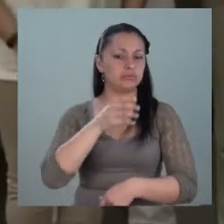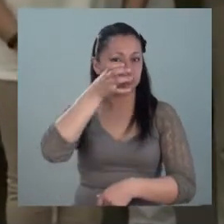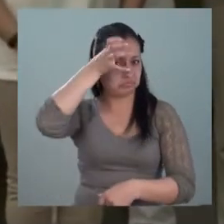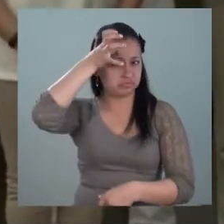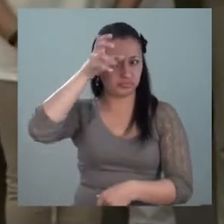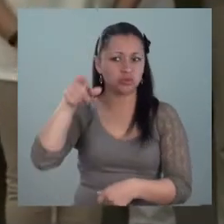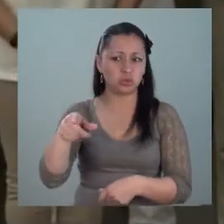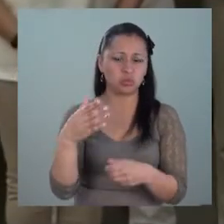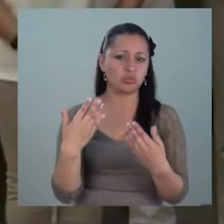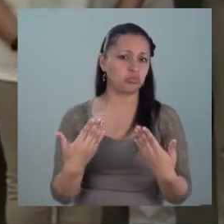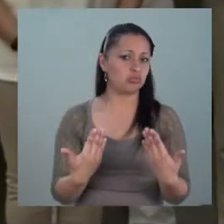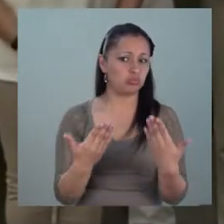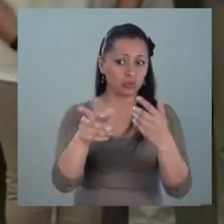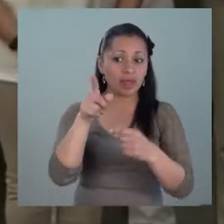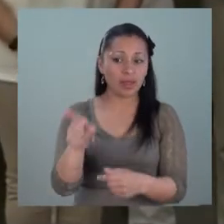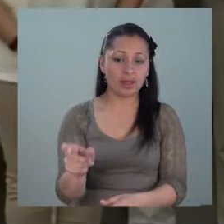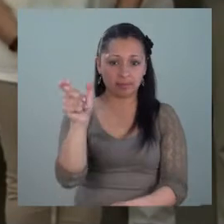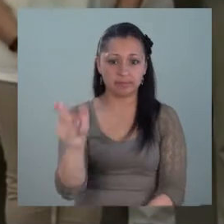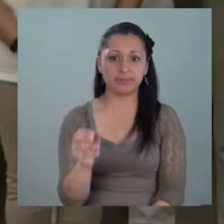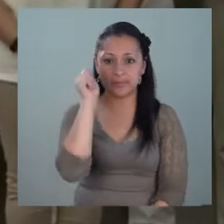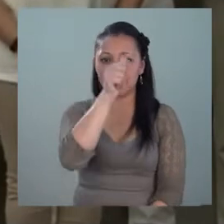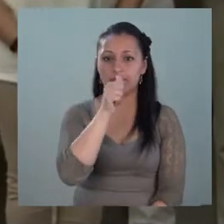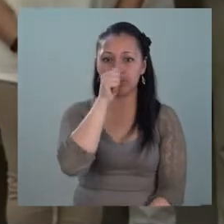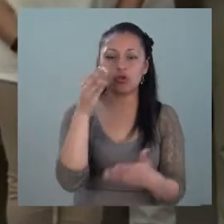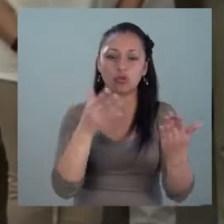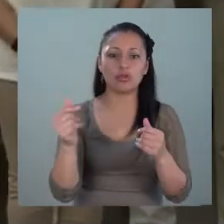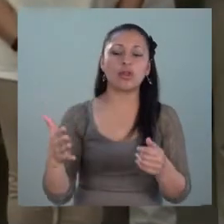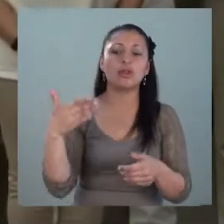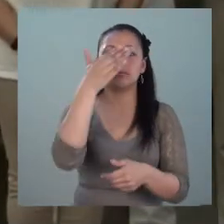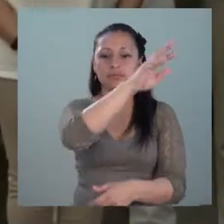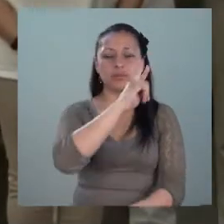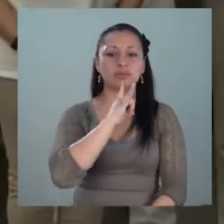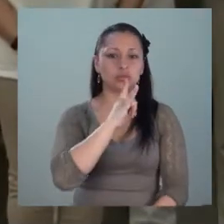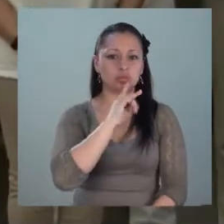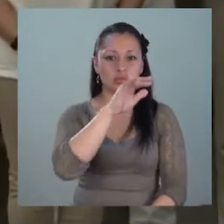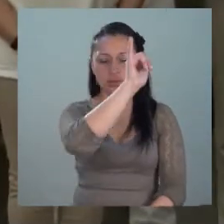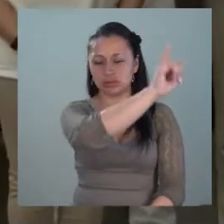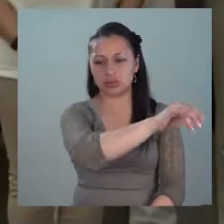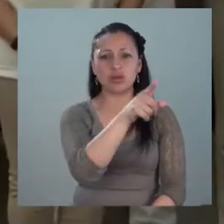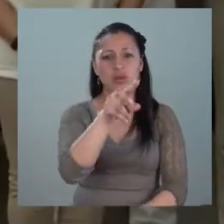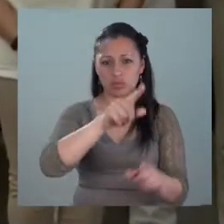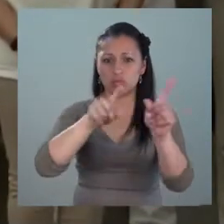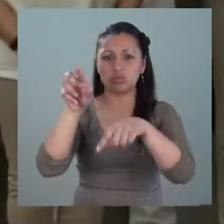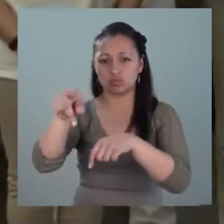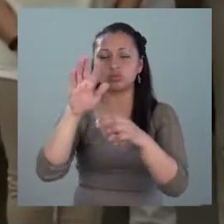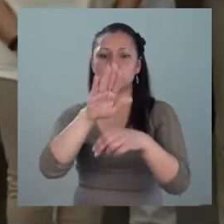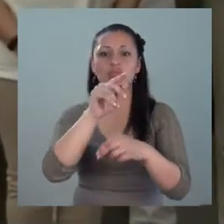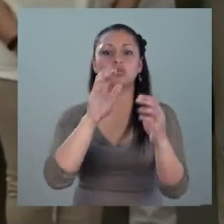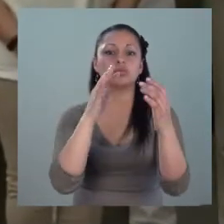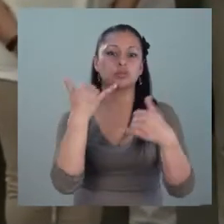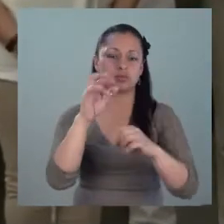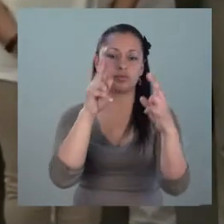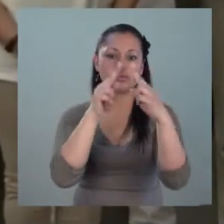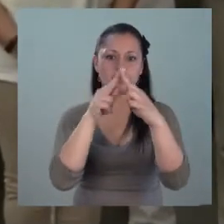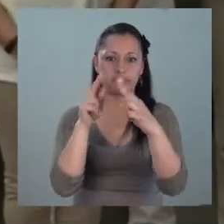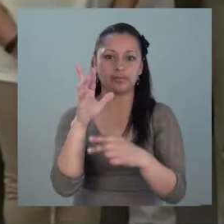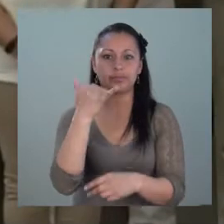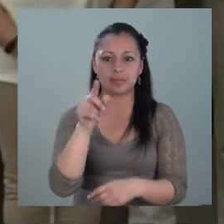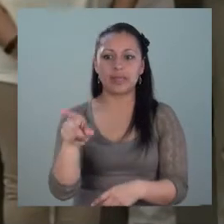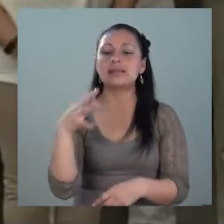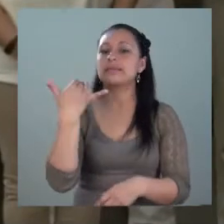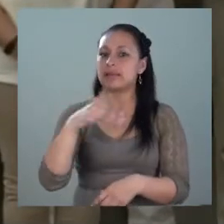capacitado compatriota afrodescendiente que está en este momento en Washington. Muchos de ustedes lo conocen, él